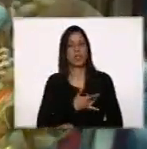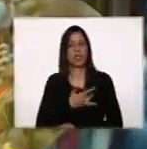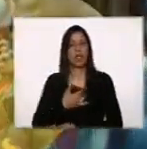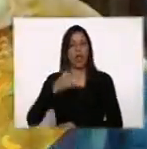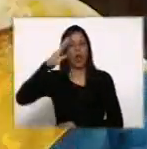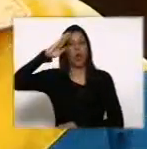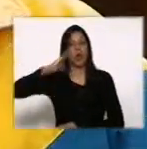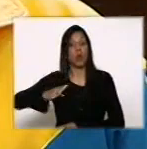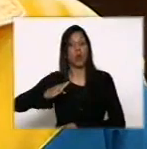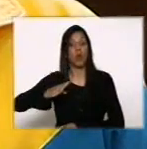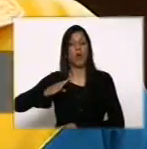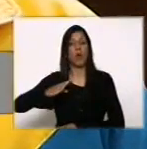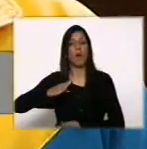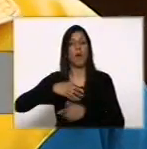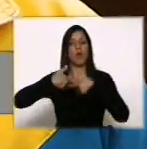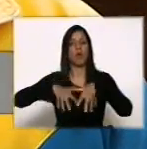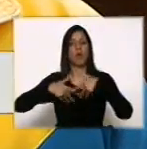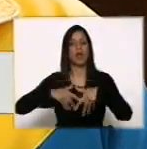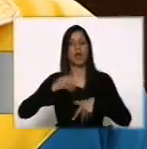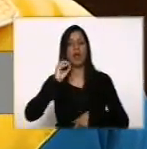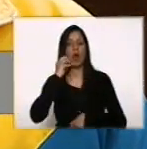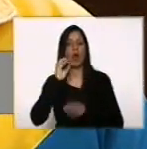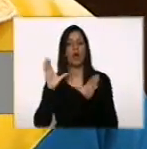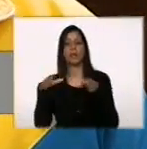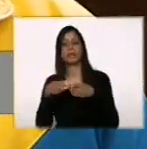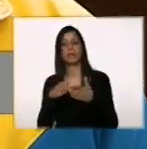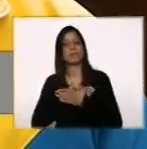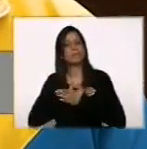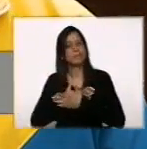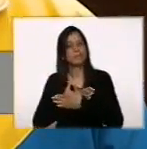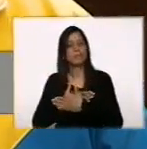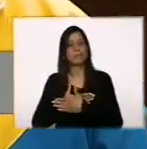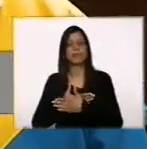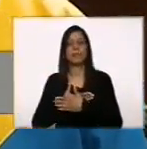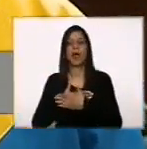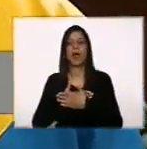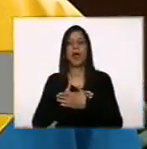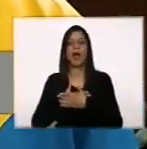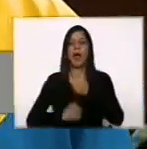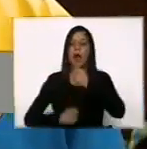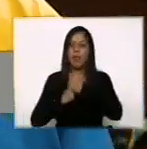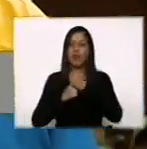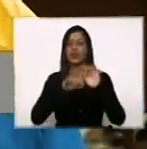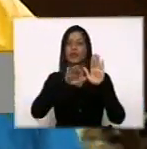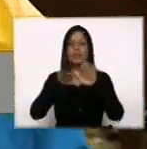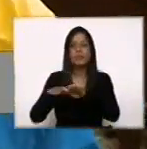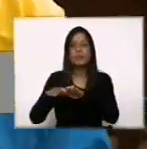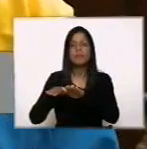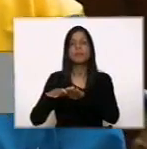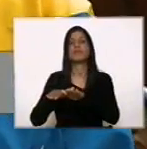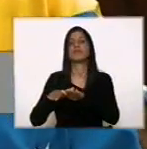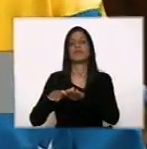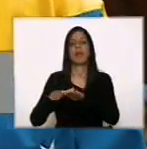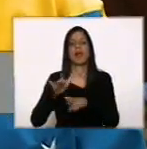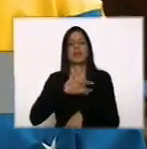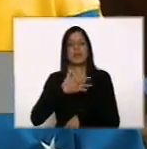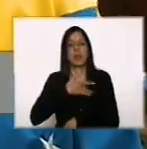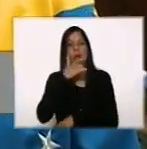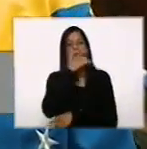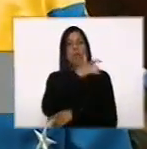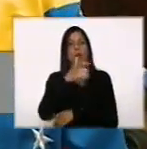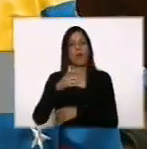Armada había un grupo de militares jóvenes dispuestos a acompañar las reivindicaciones más sentidas de nuestro